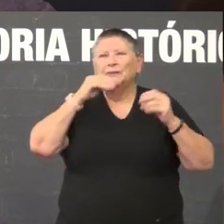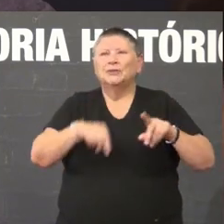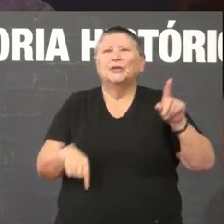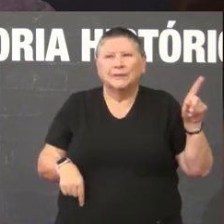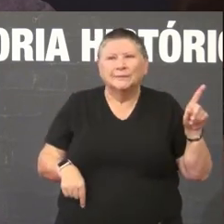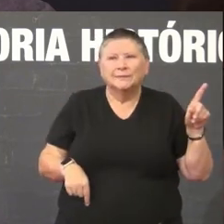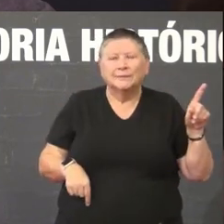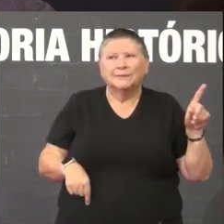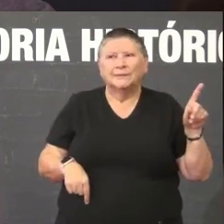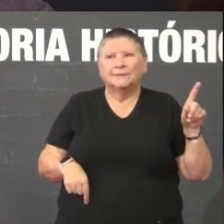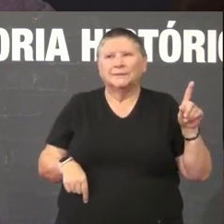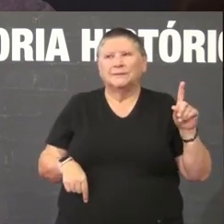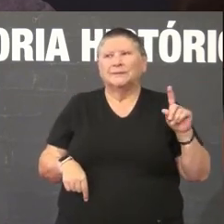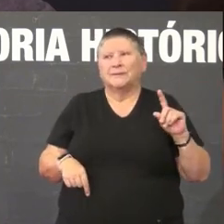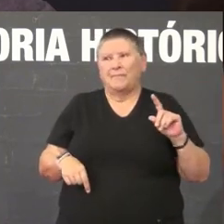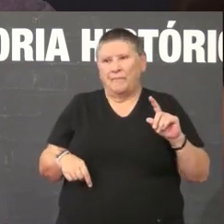existía.